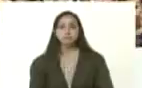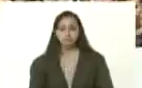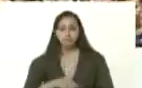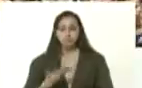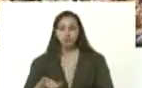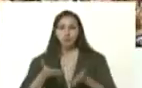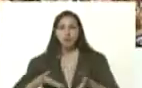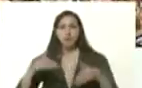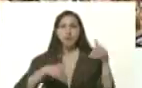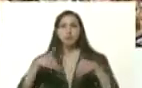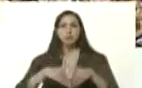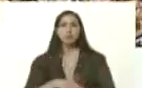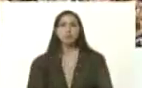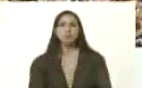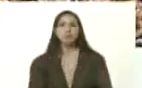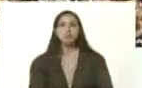elecciones?